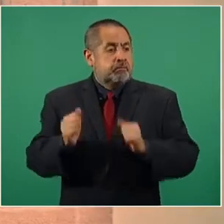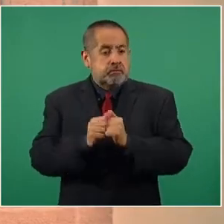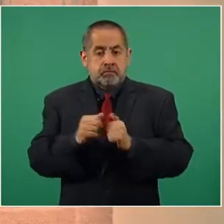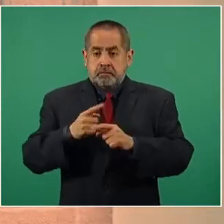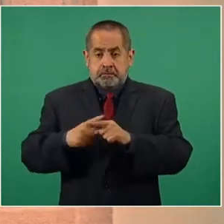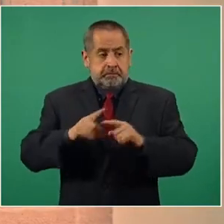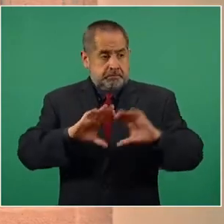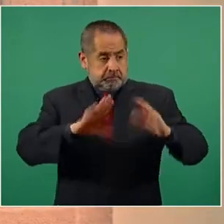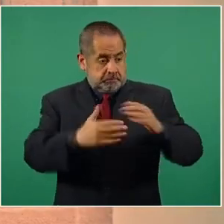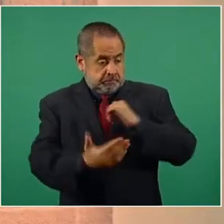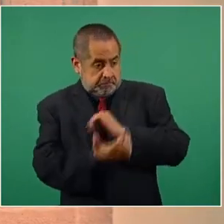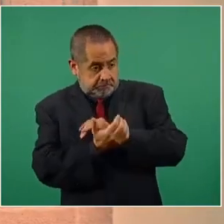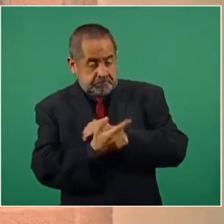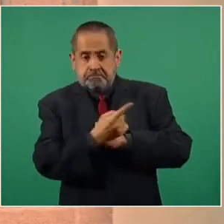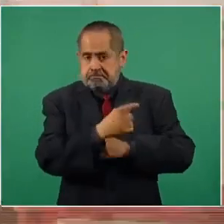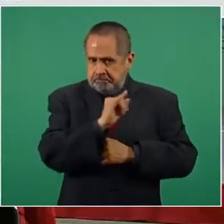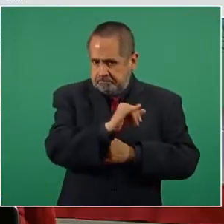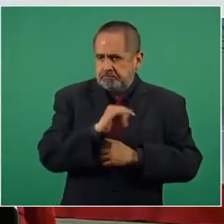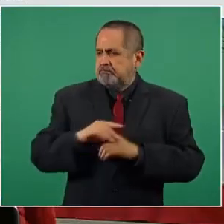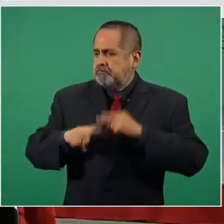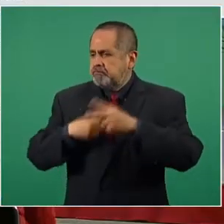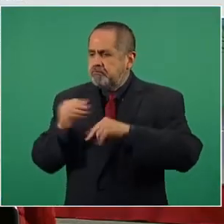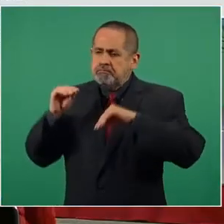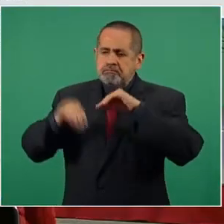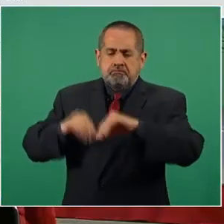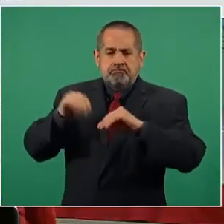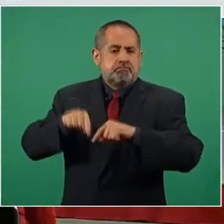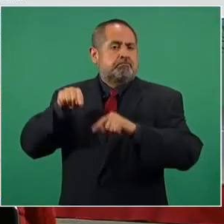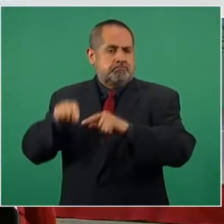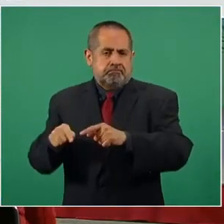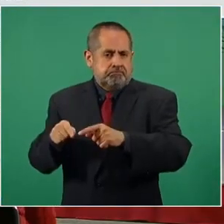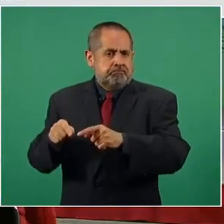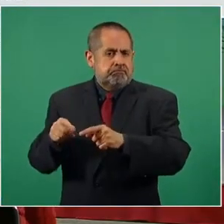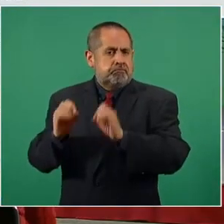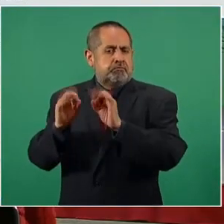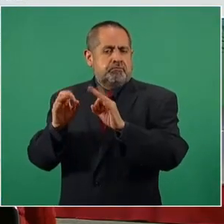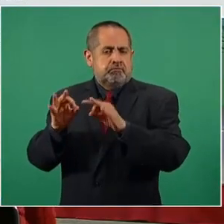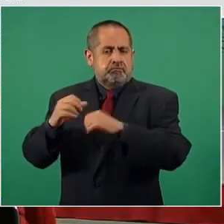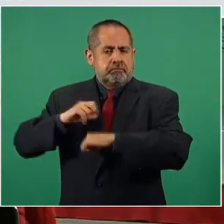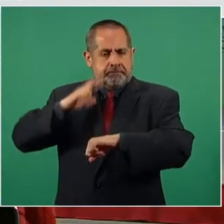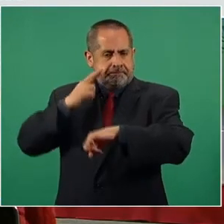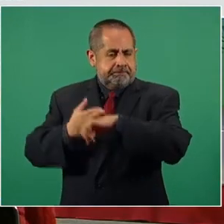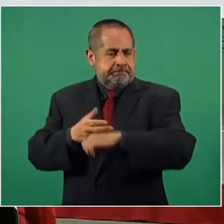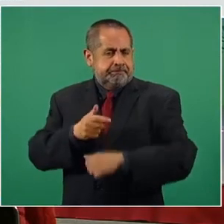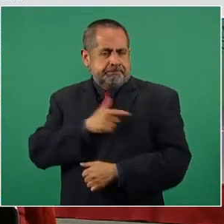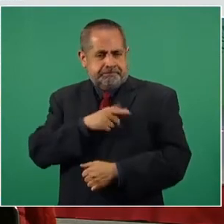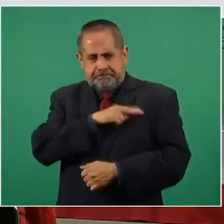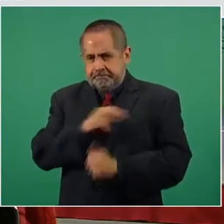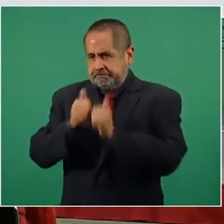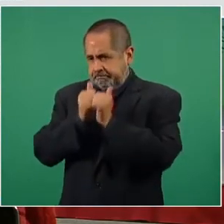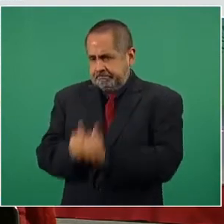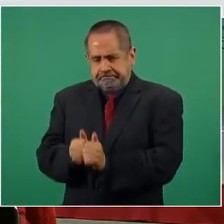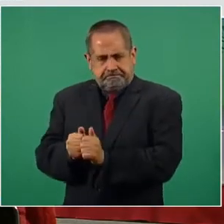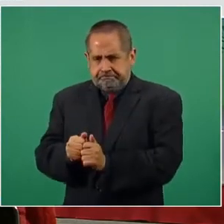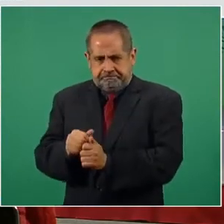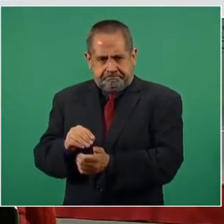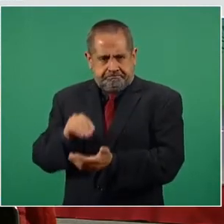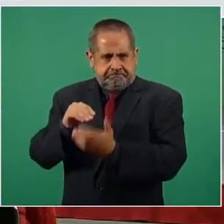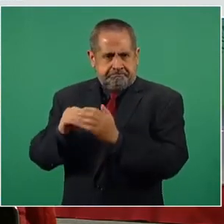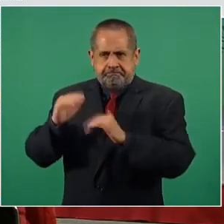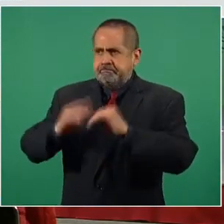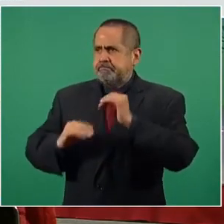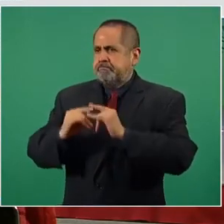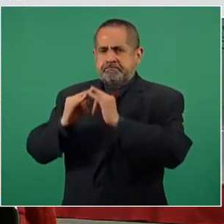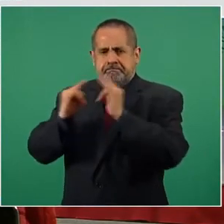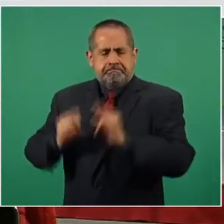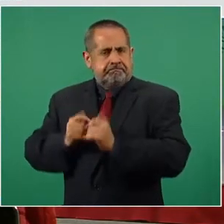comunidades, estamos considerando la instalación de una base de la Guardia Nacional en la comunidad de Tierra Blanca con la finalidad de restablecer